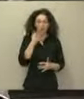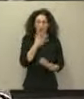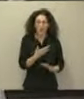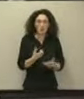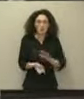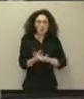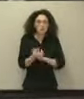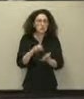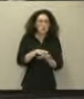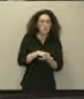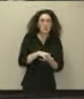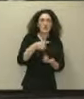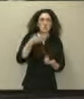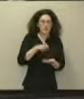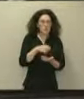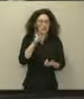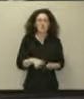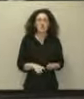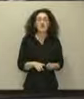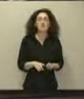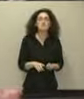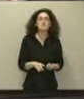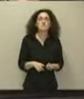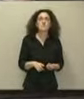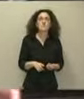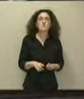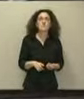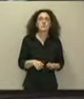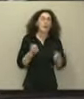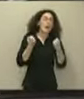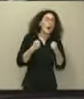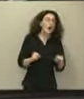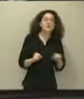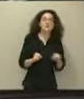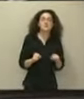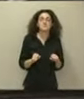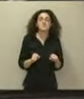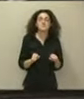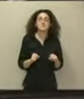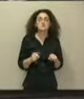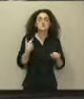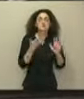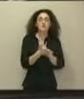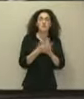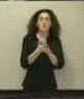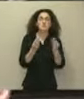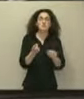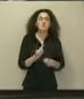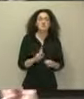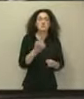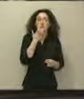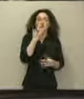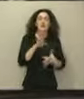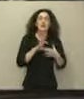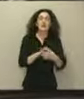nos surgen dudas también y ahí salió salió aunque no se haya explicado mucho en relación por ejemplo